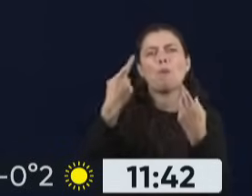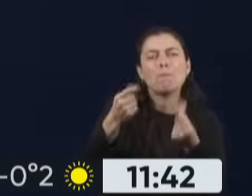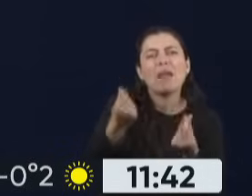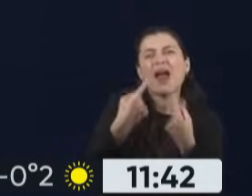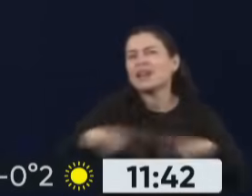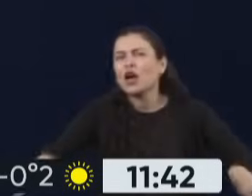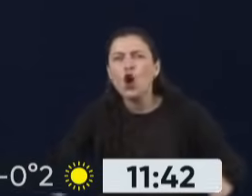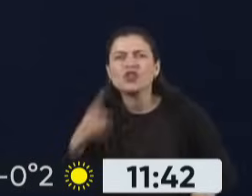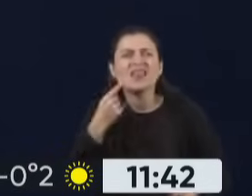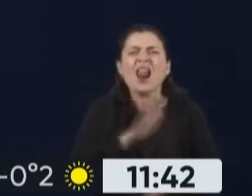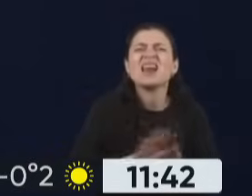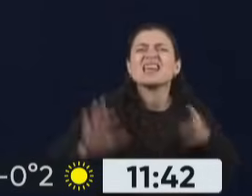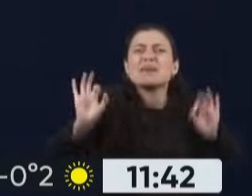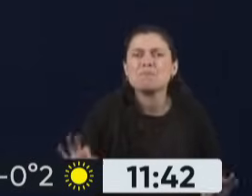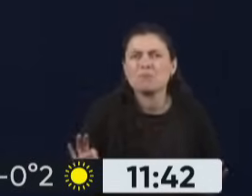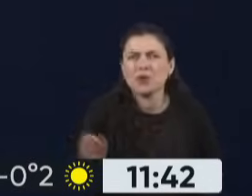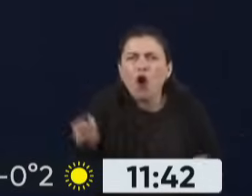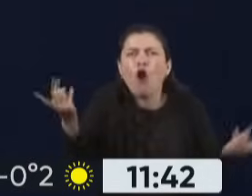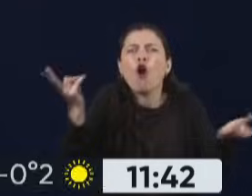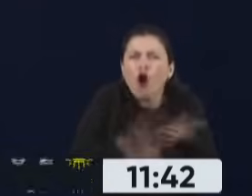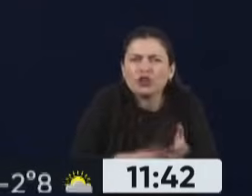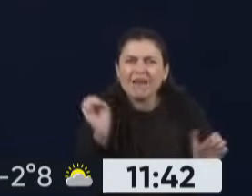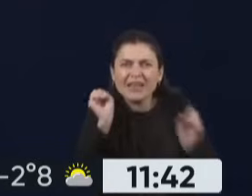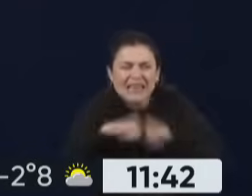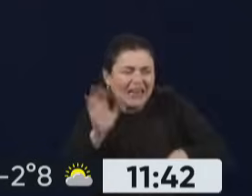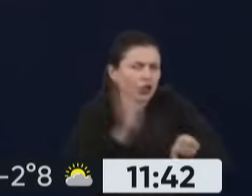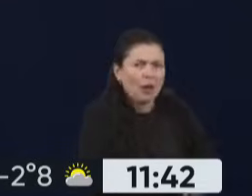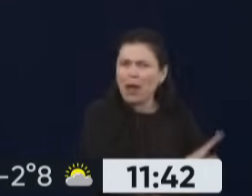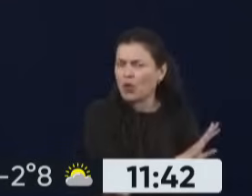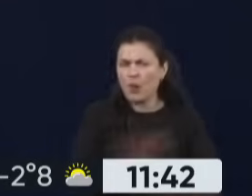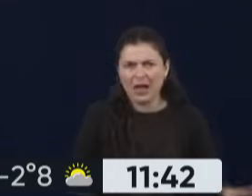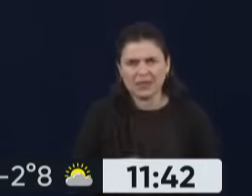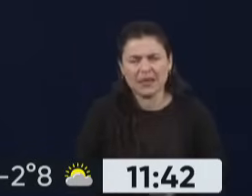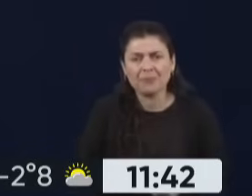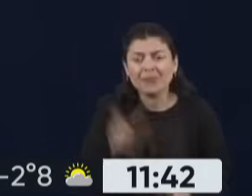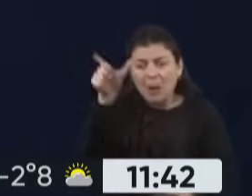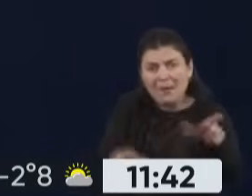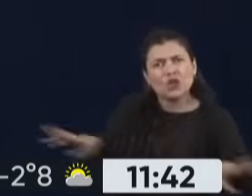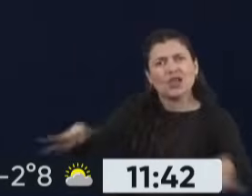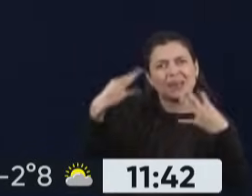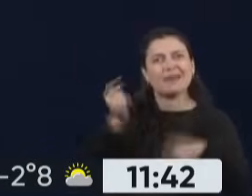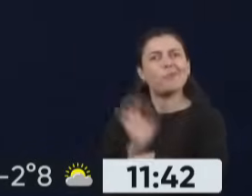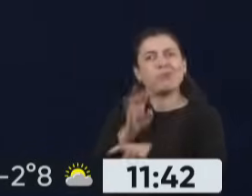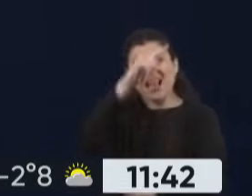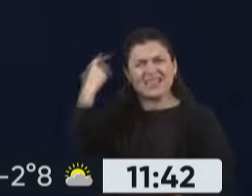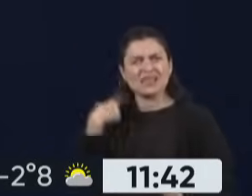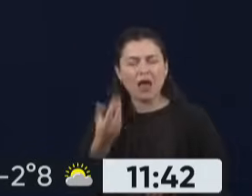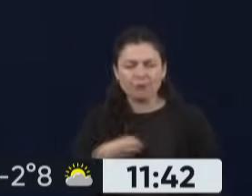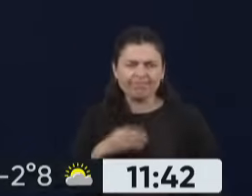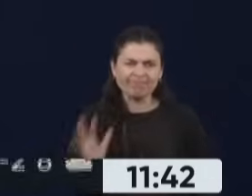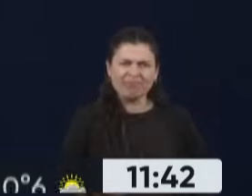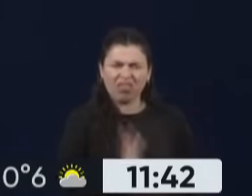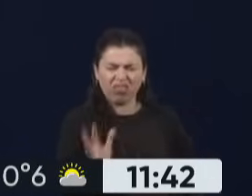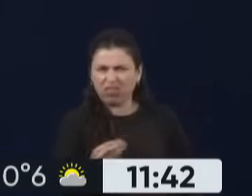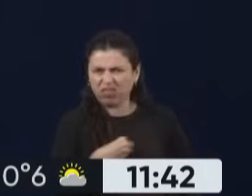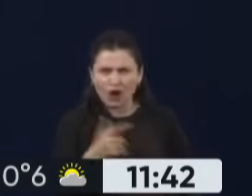riqueza. Hoy la confianza de la gente en el Estado está rota. Para repararla, el Estado primero